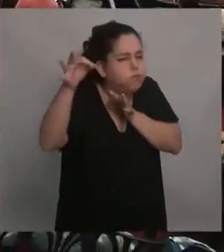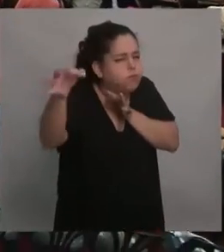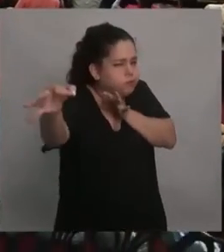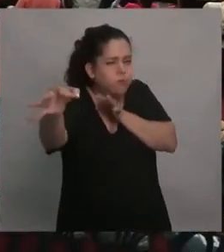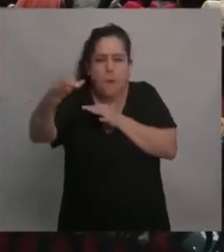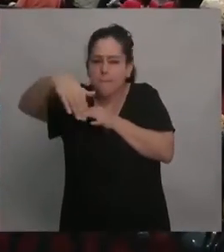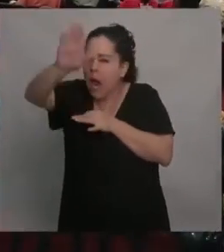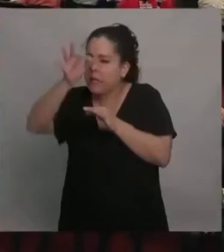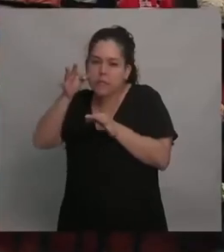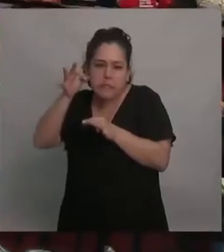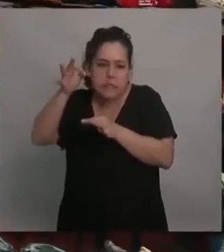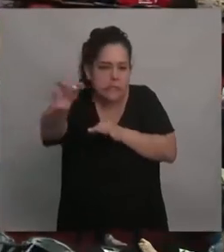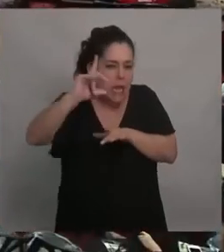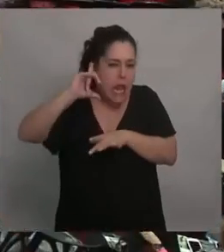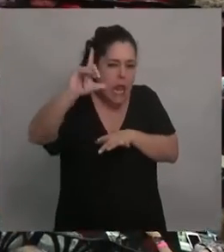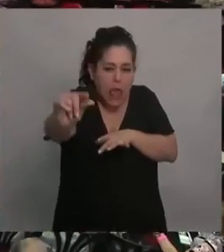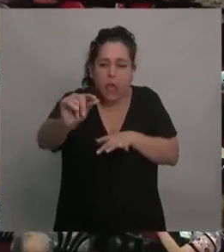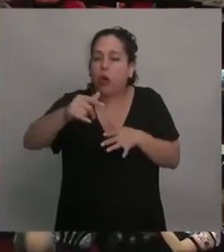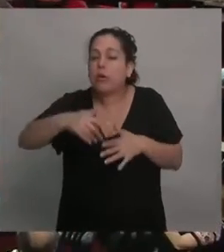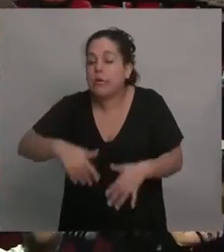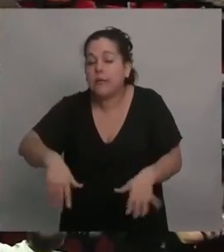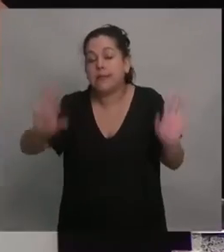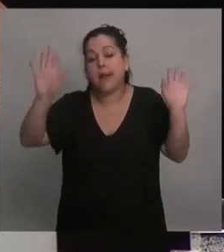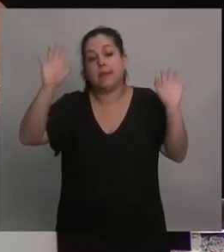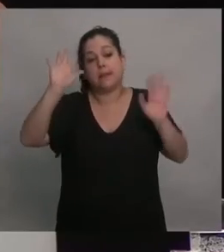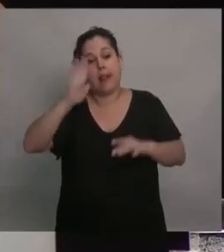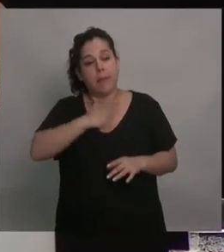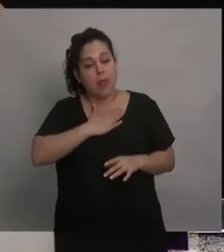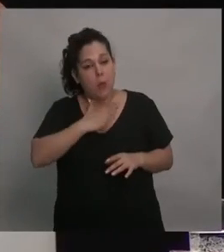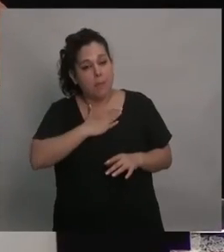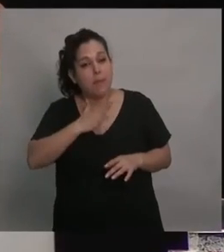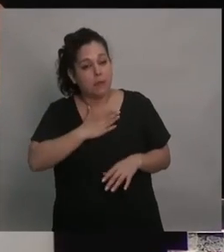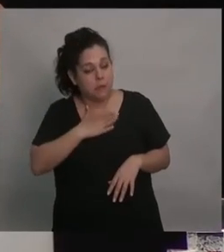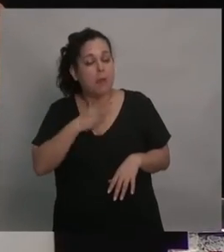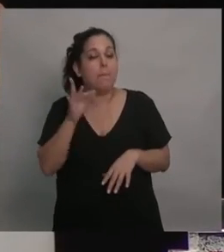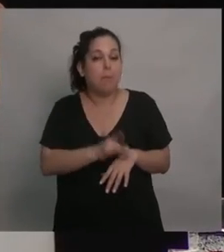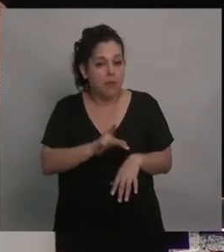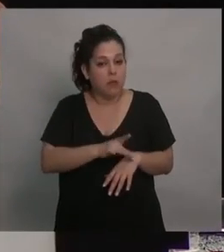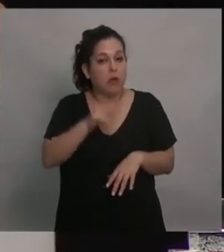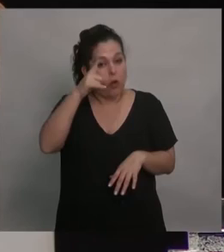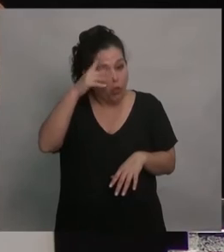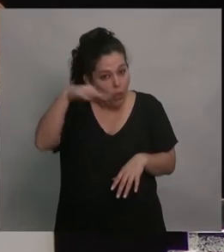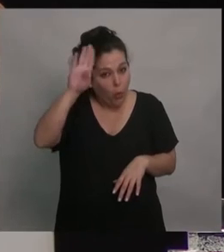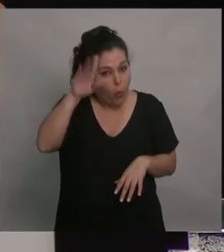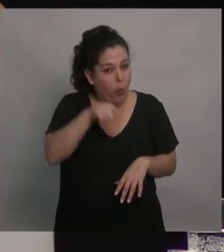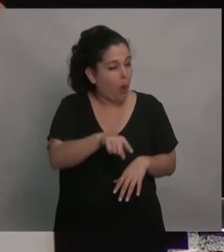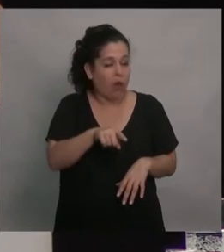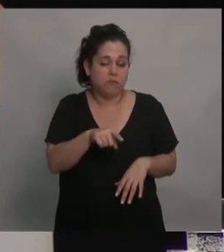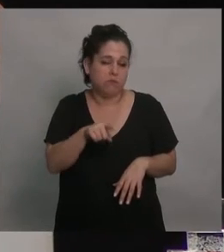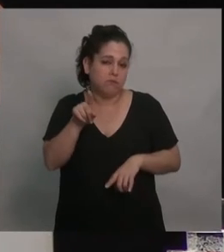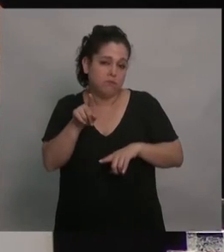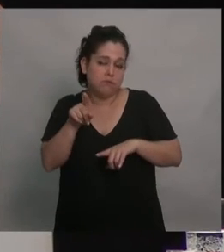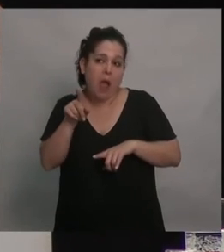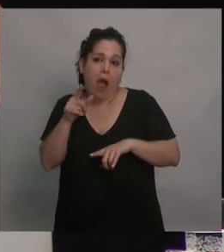donde quizás y lamentablemente los médicos del país no se atreven a